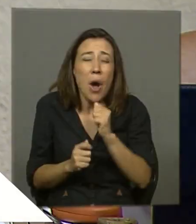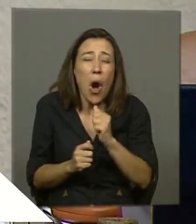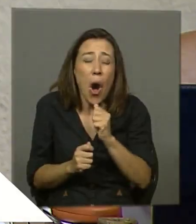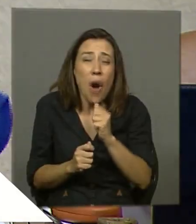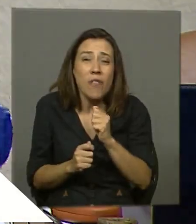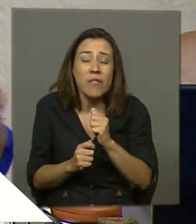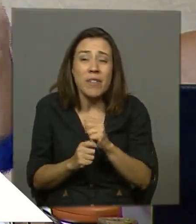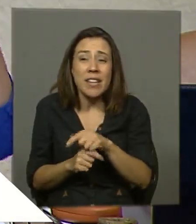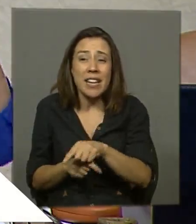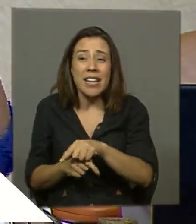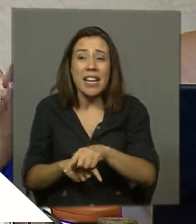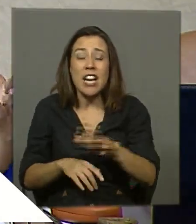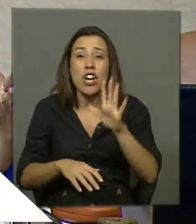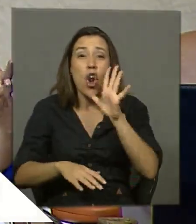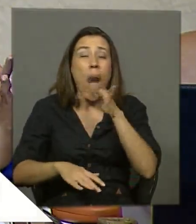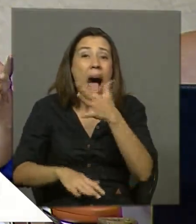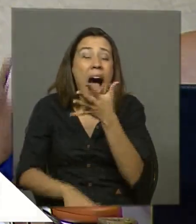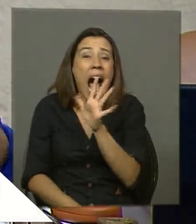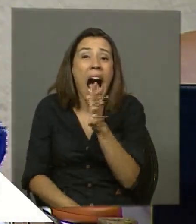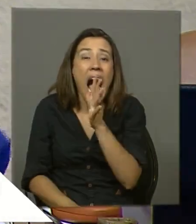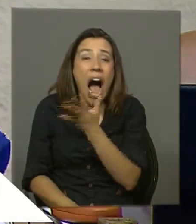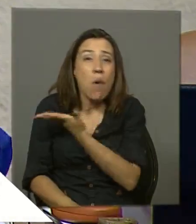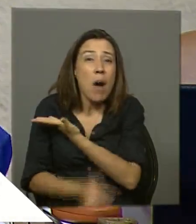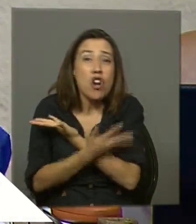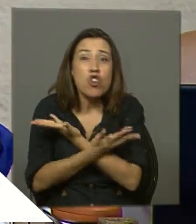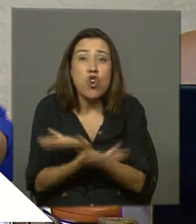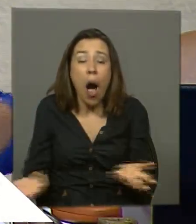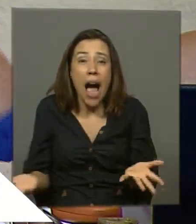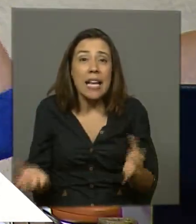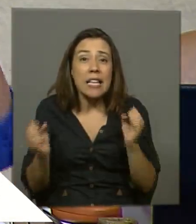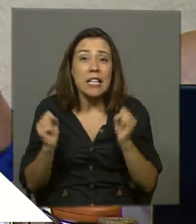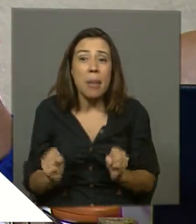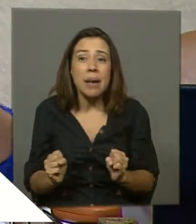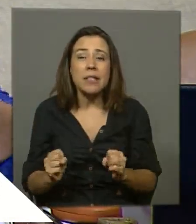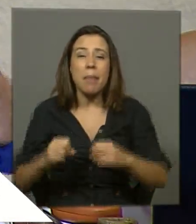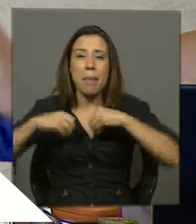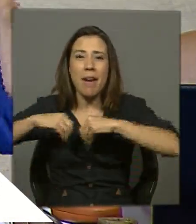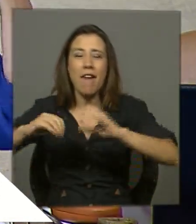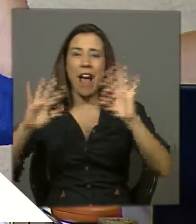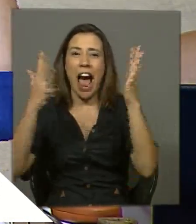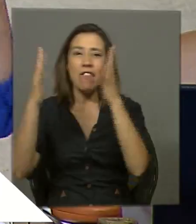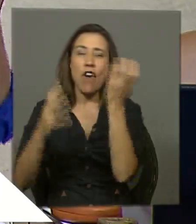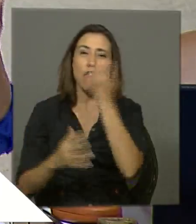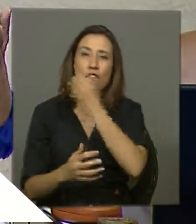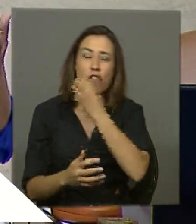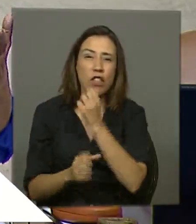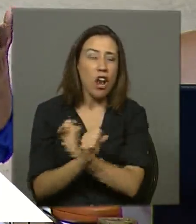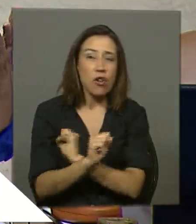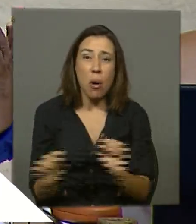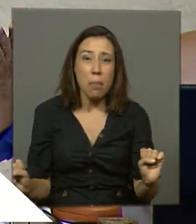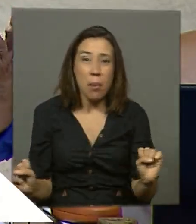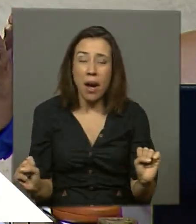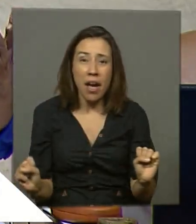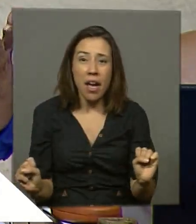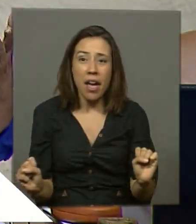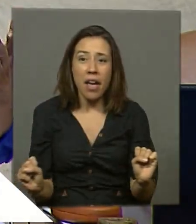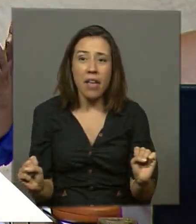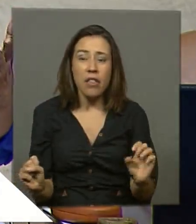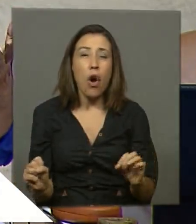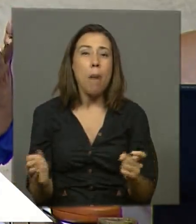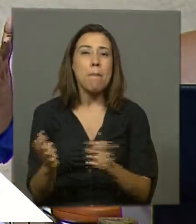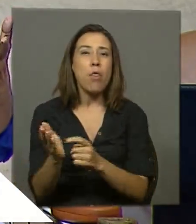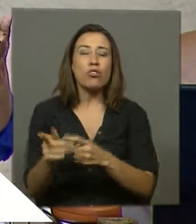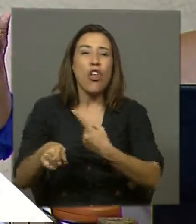Seco costero donde no hay agua donde no tenemos capacidad de poner frutales ni podemos capacidad No es cierto de de colocar sistemas